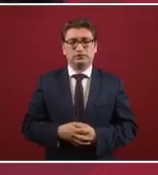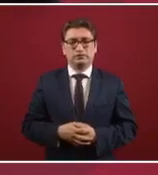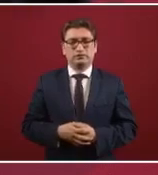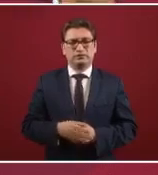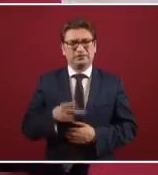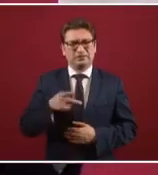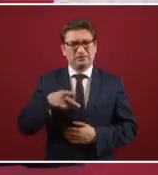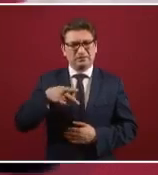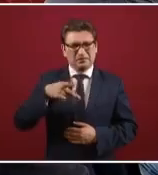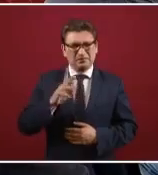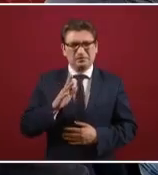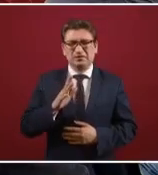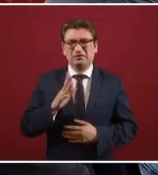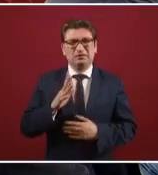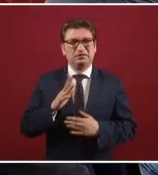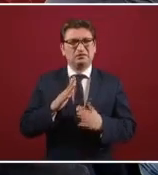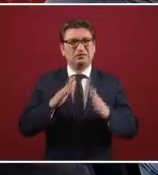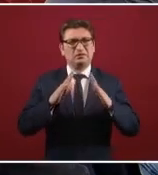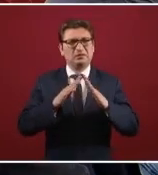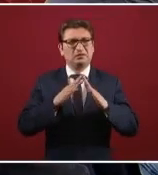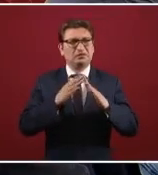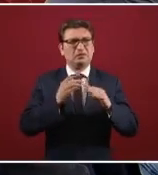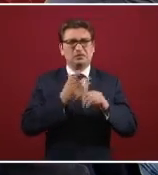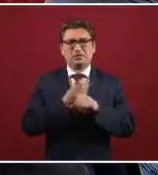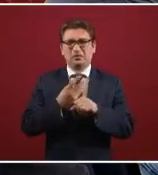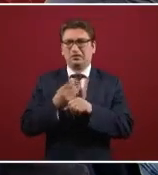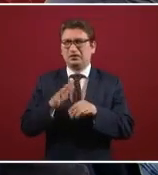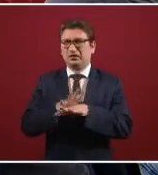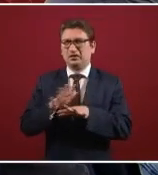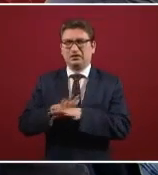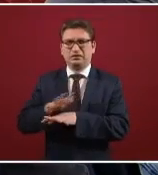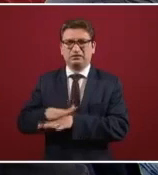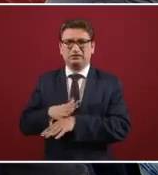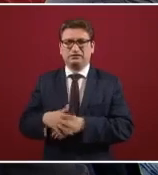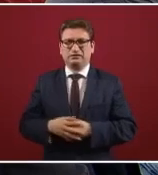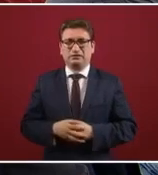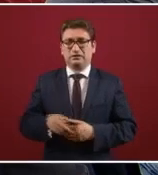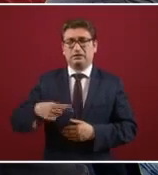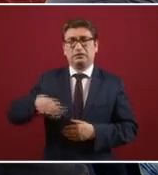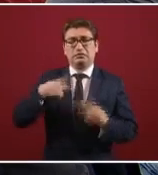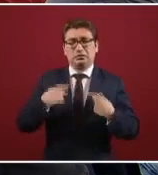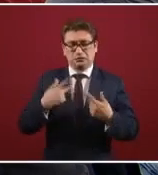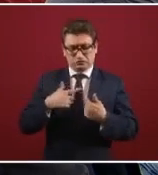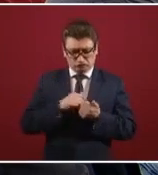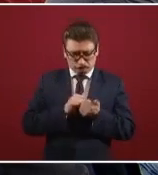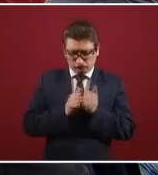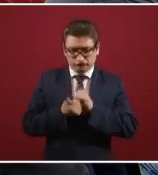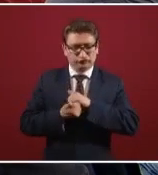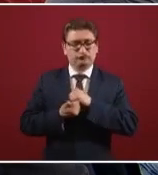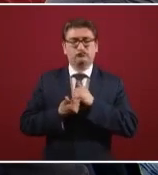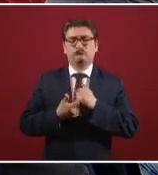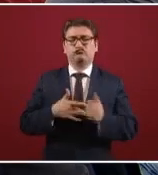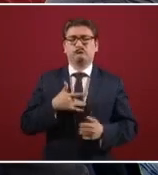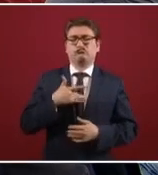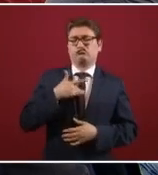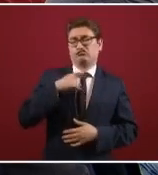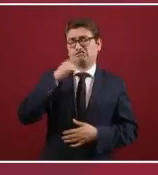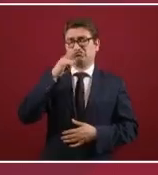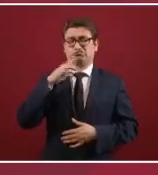cambiaban se llevan a perder se mareaban